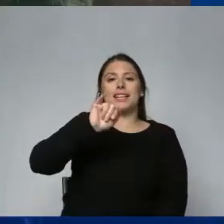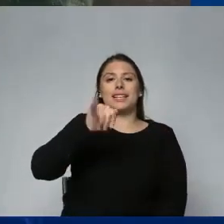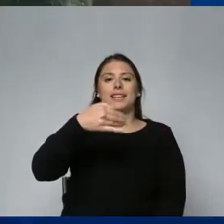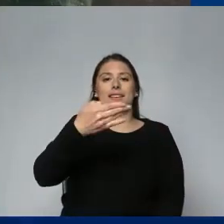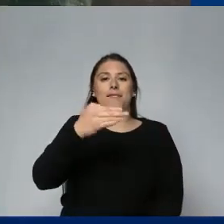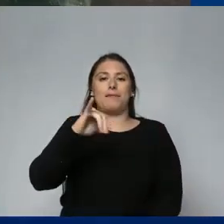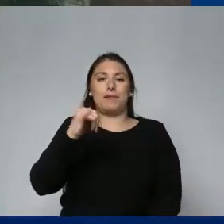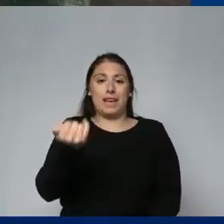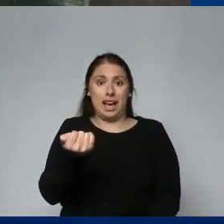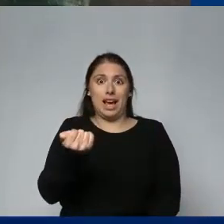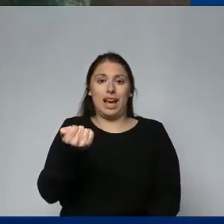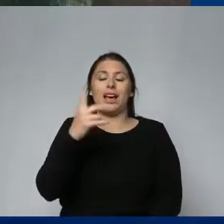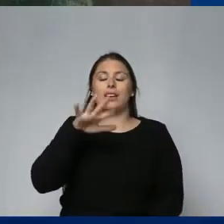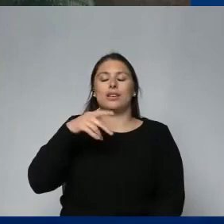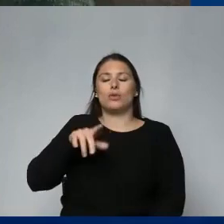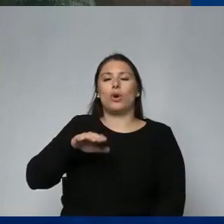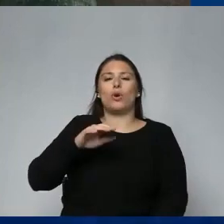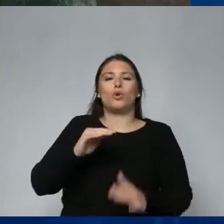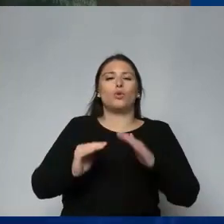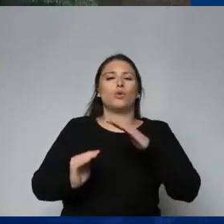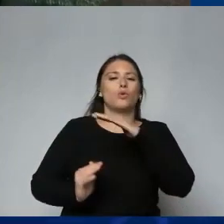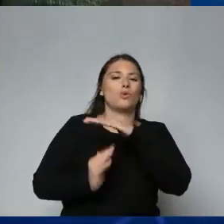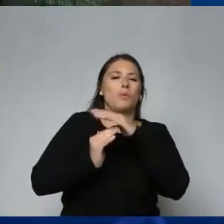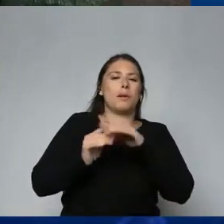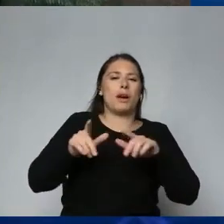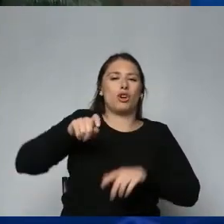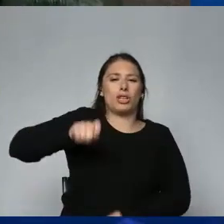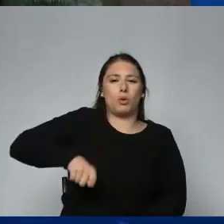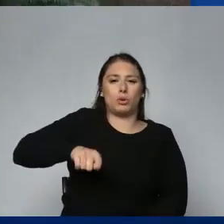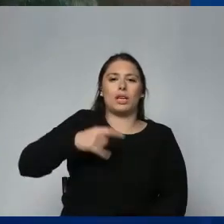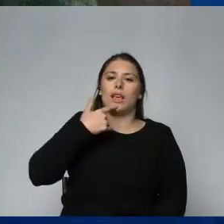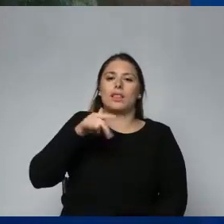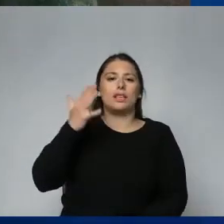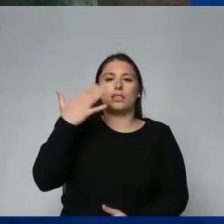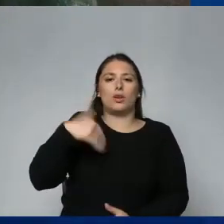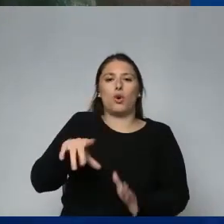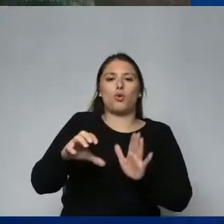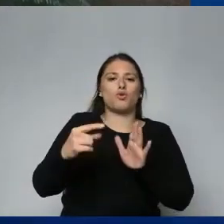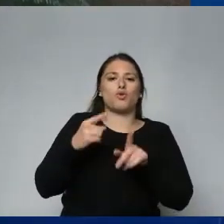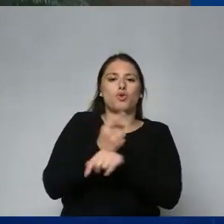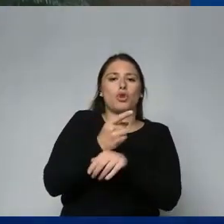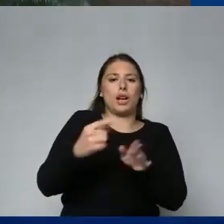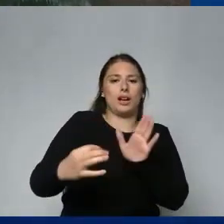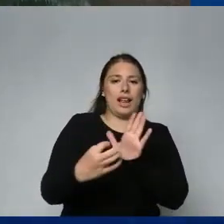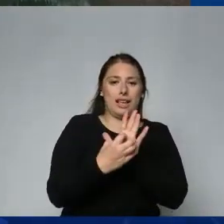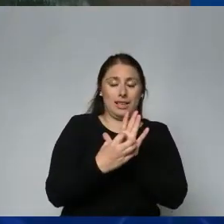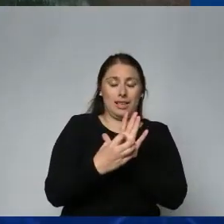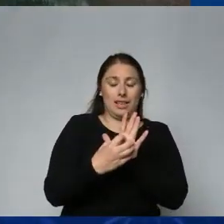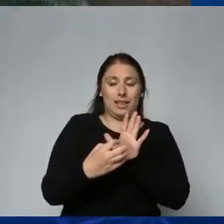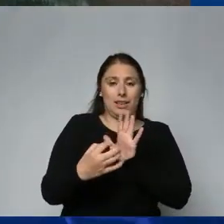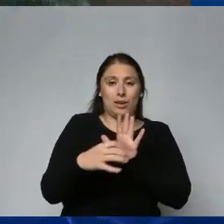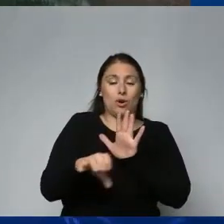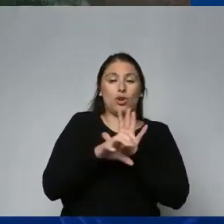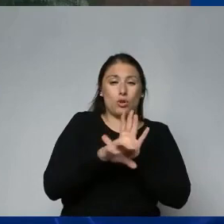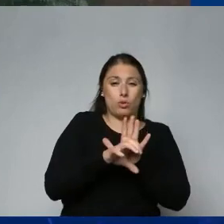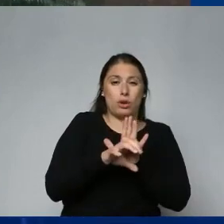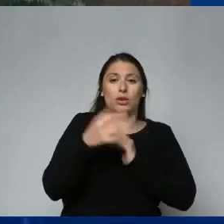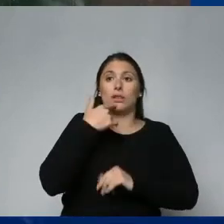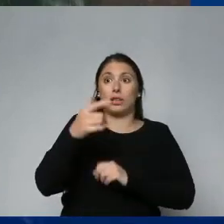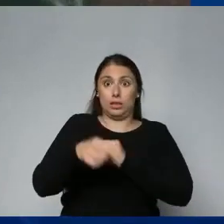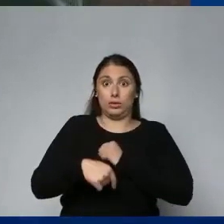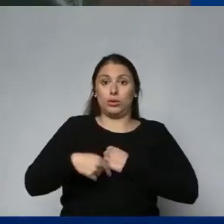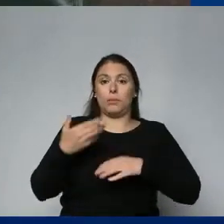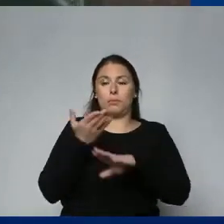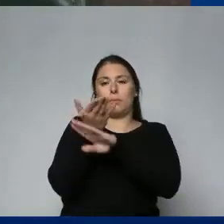fue el que la Suprema Corte de Justicia declaró la inconstitucionalidad. Esa inconstitucionalidad la pedí en el 2008,